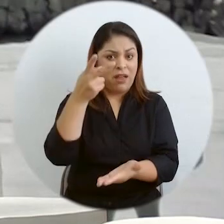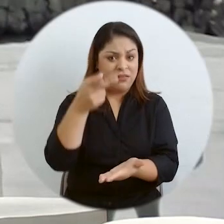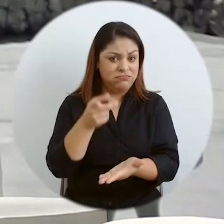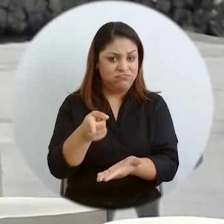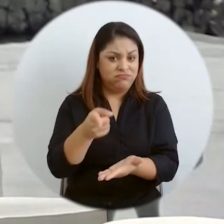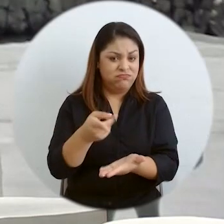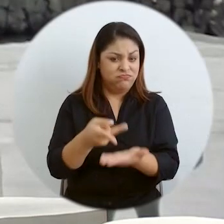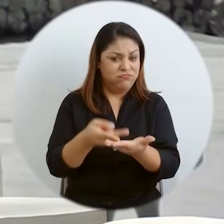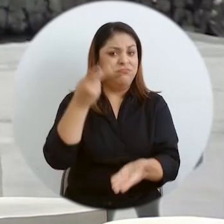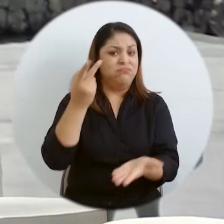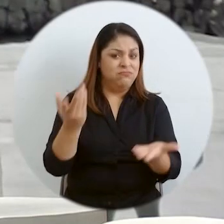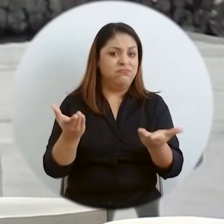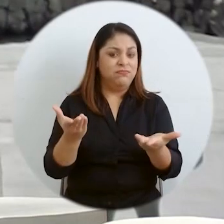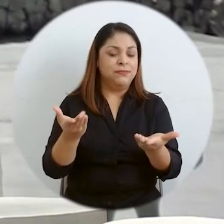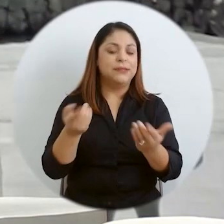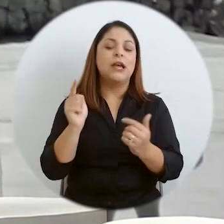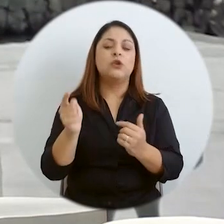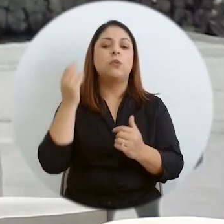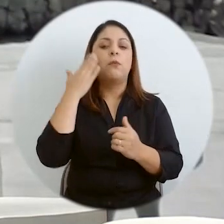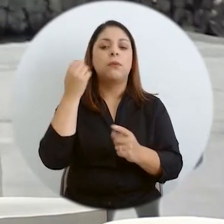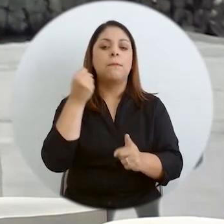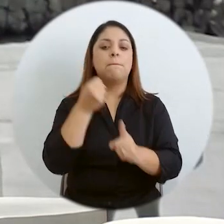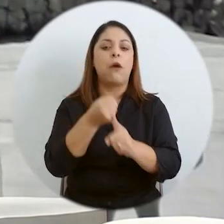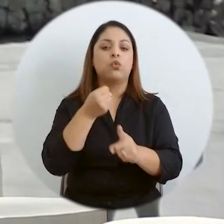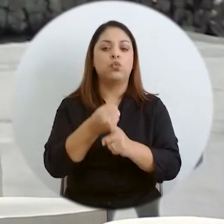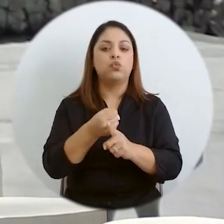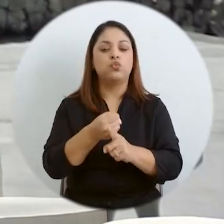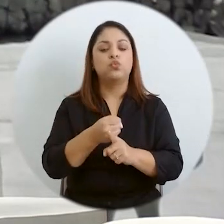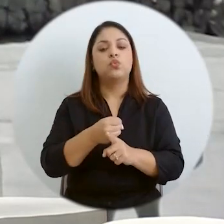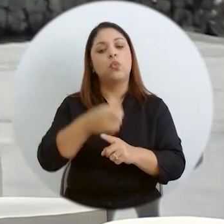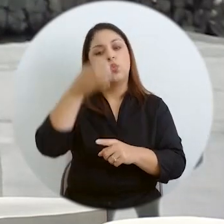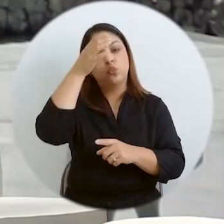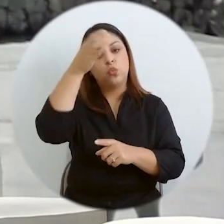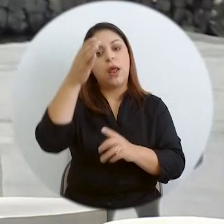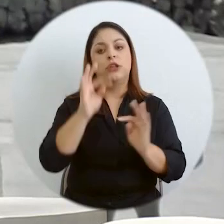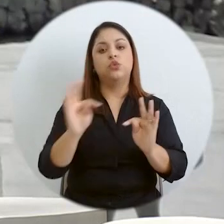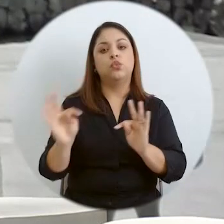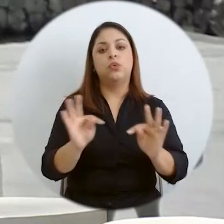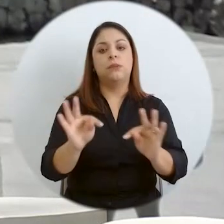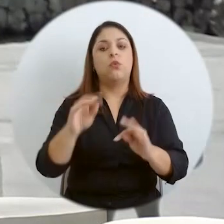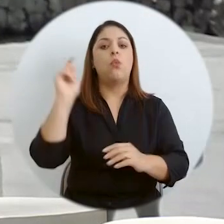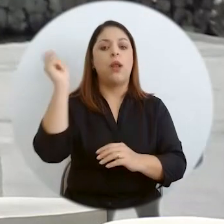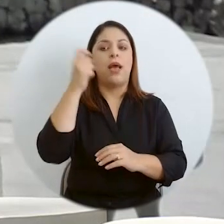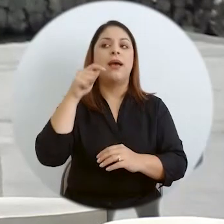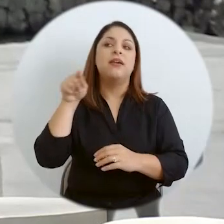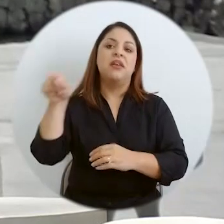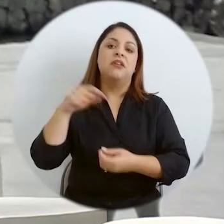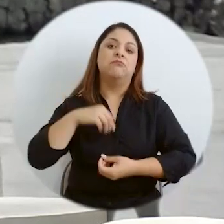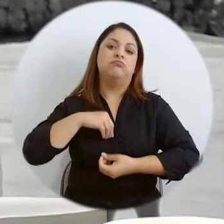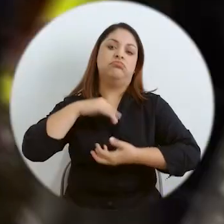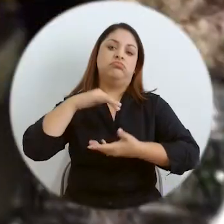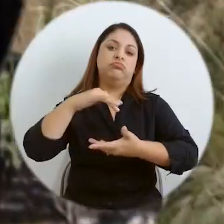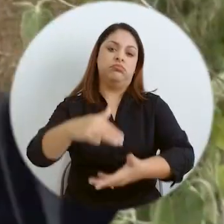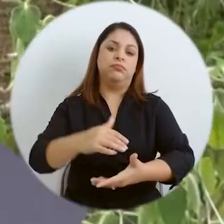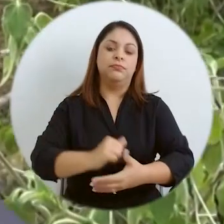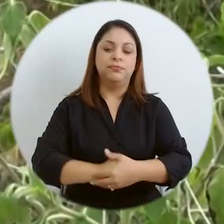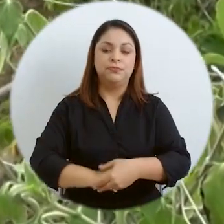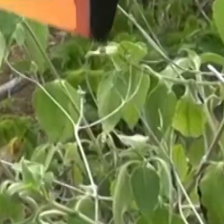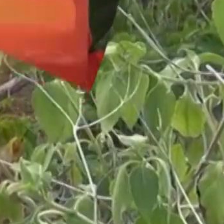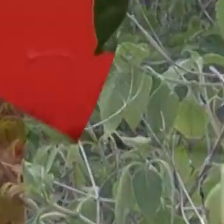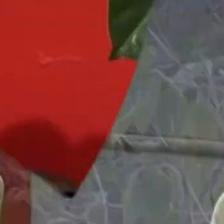impactos culturales y sociales del turismo en Guanacaste y él nos compartió pues un poco sus apreciaciones.